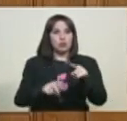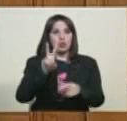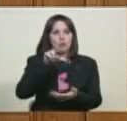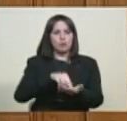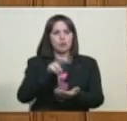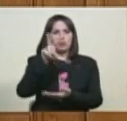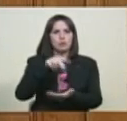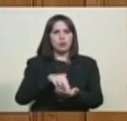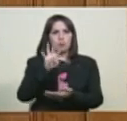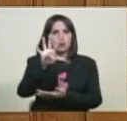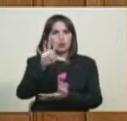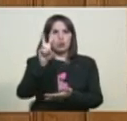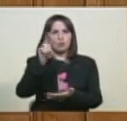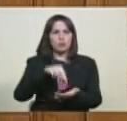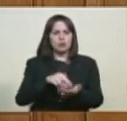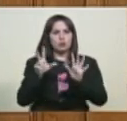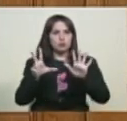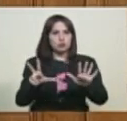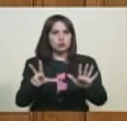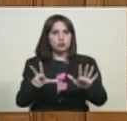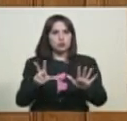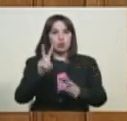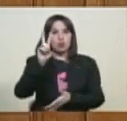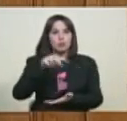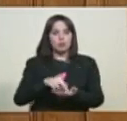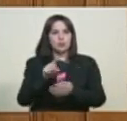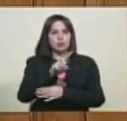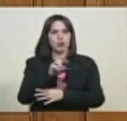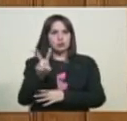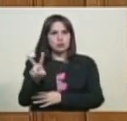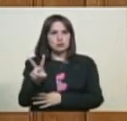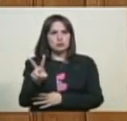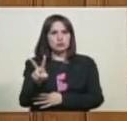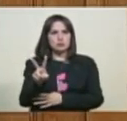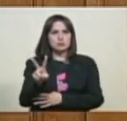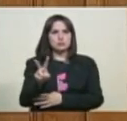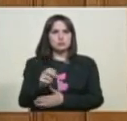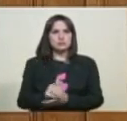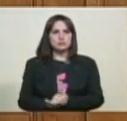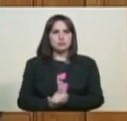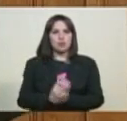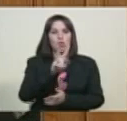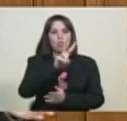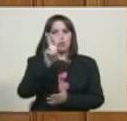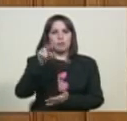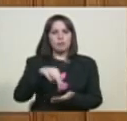2004, 2008, 2012,